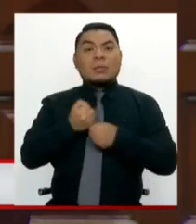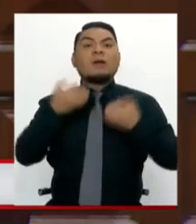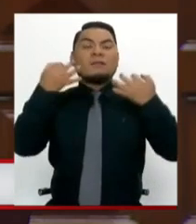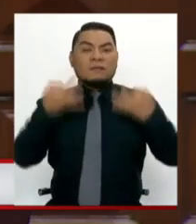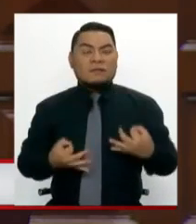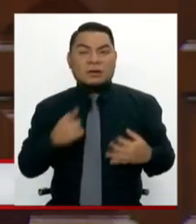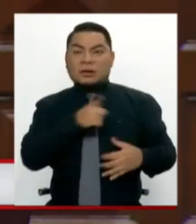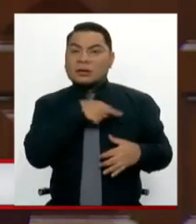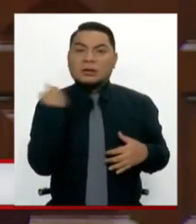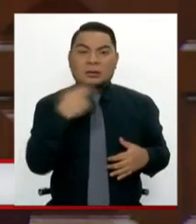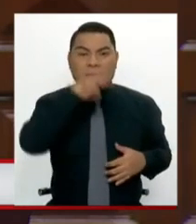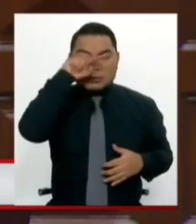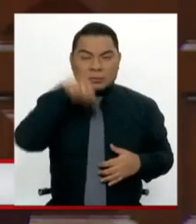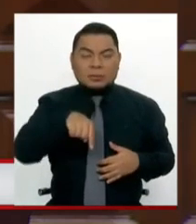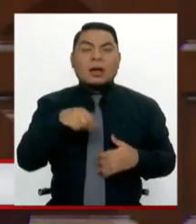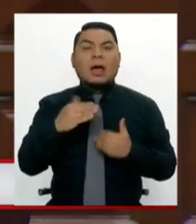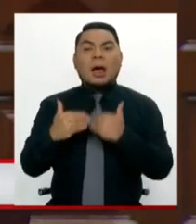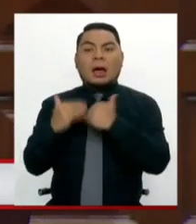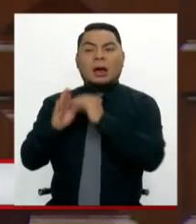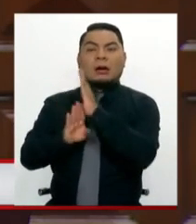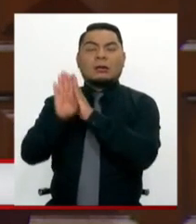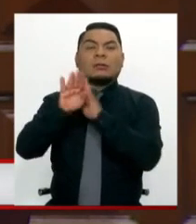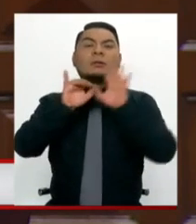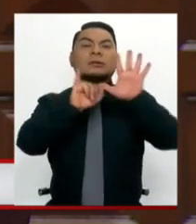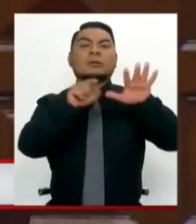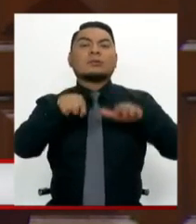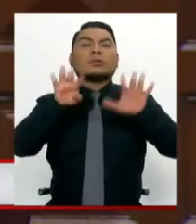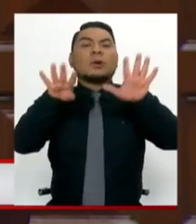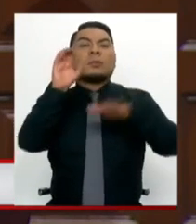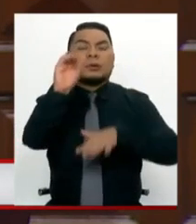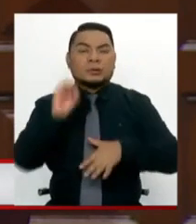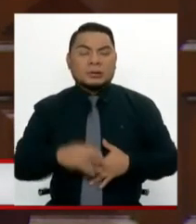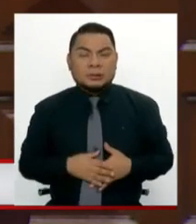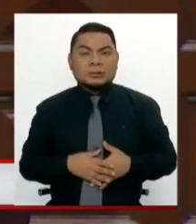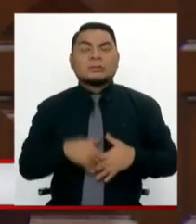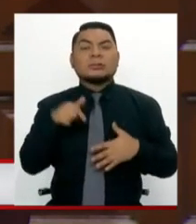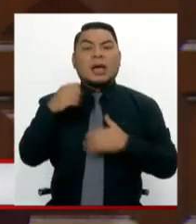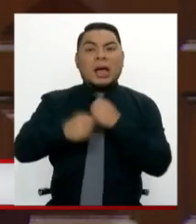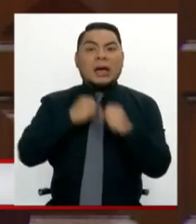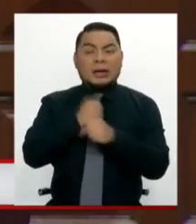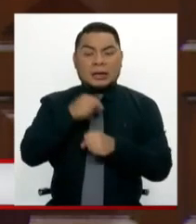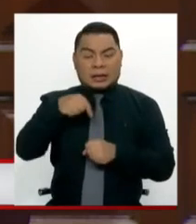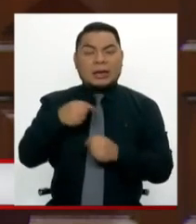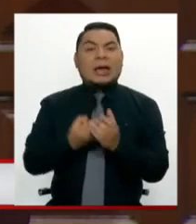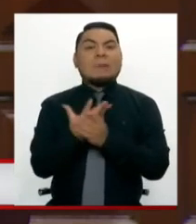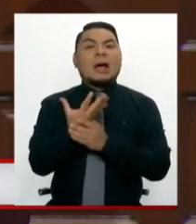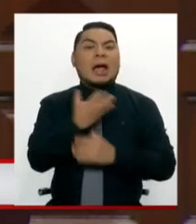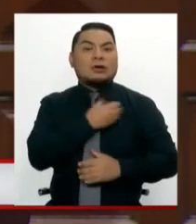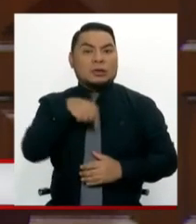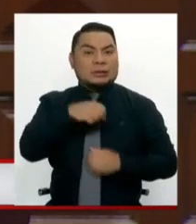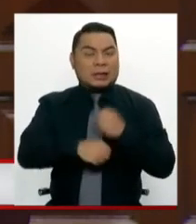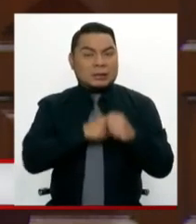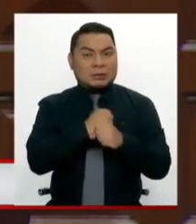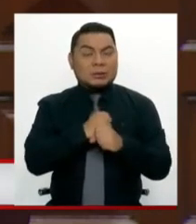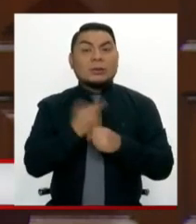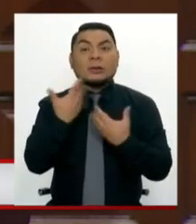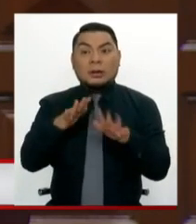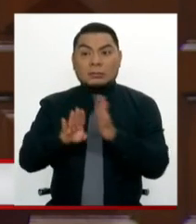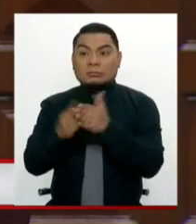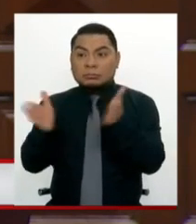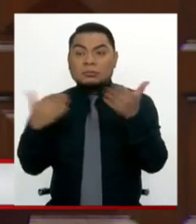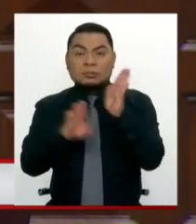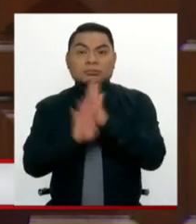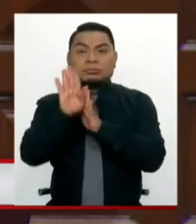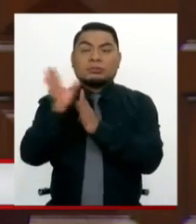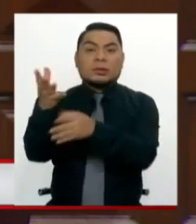a nivel nacional aumentó en un 6.9% interanual a mayo de este año y se recuperaron con ello